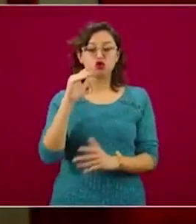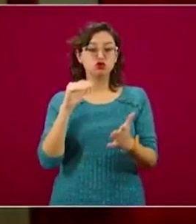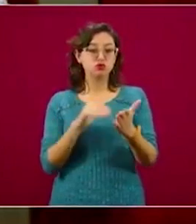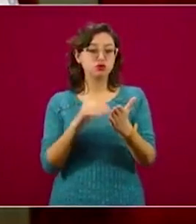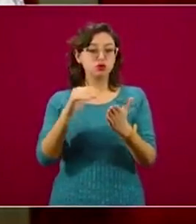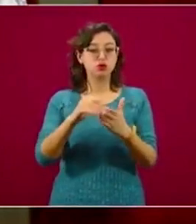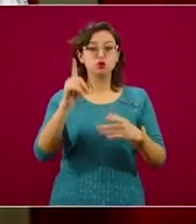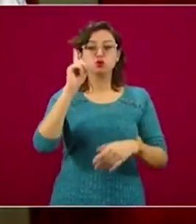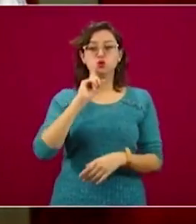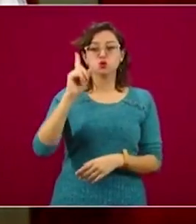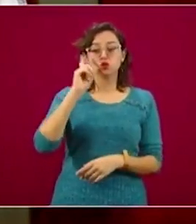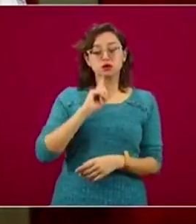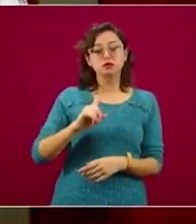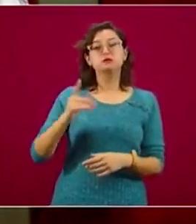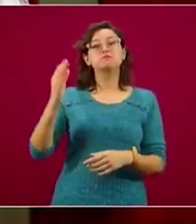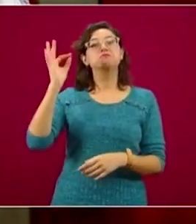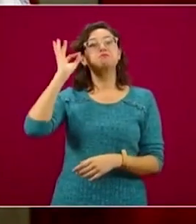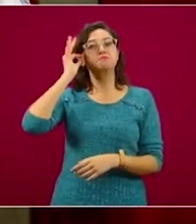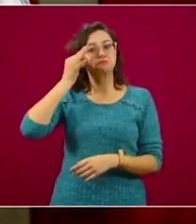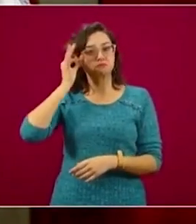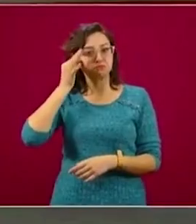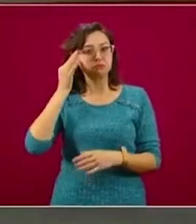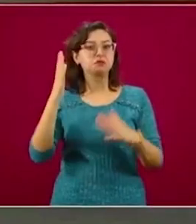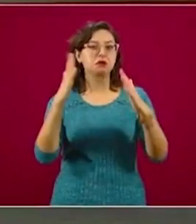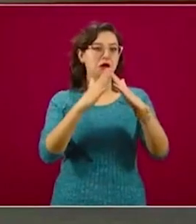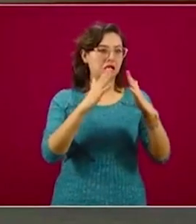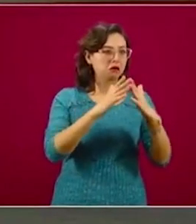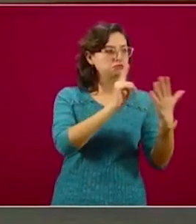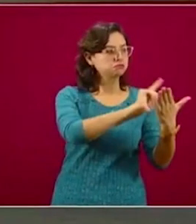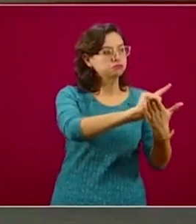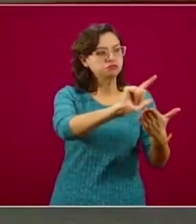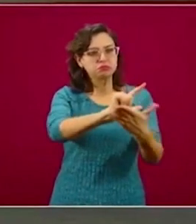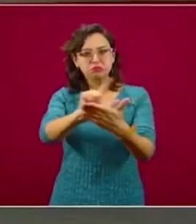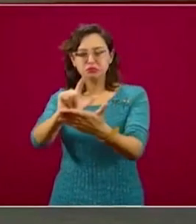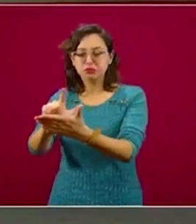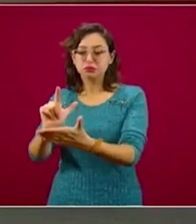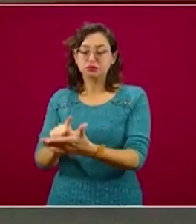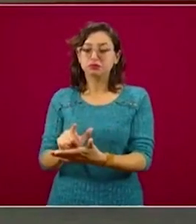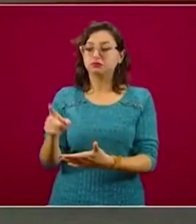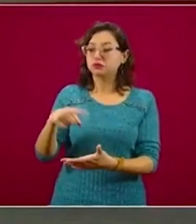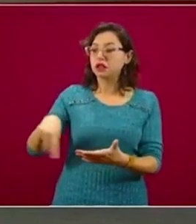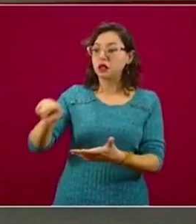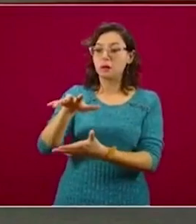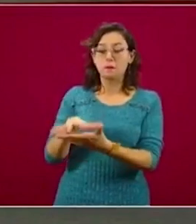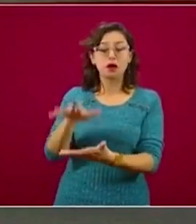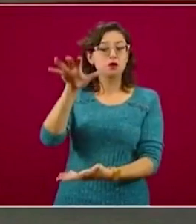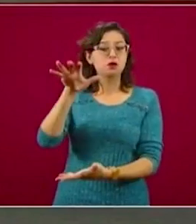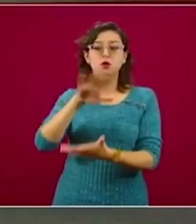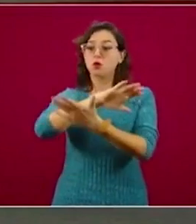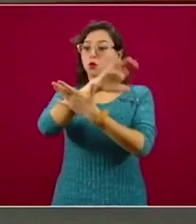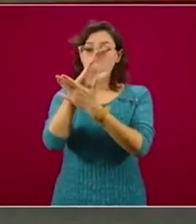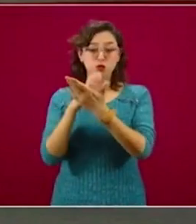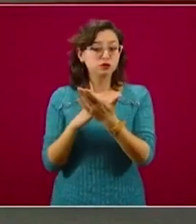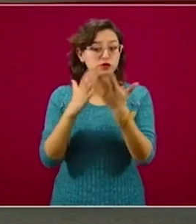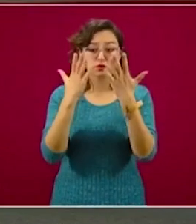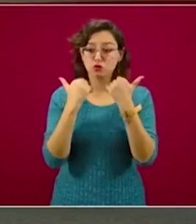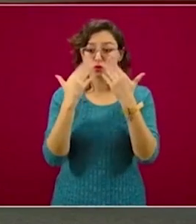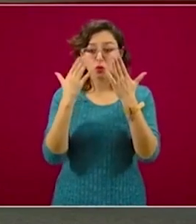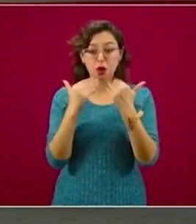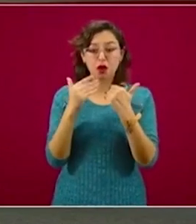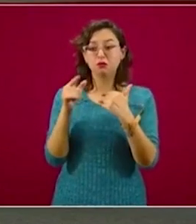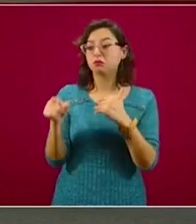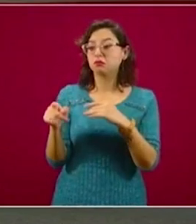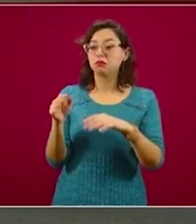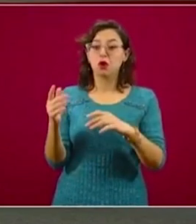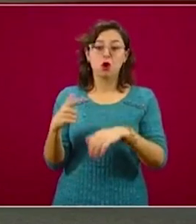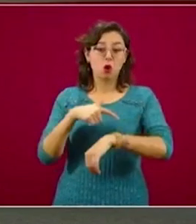son trabajadoras del hogar. Ellas, en su gran mayoría, no tienen contrato, tienen largas jornadas